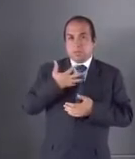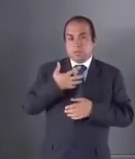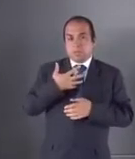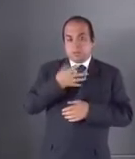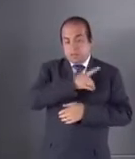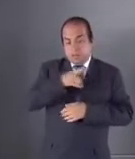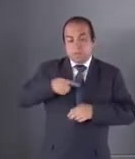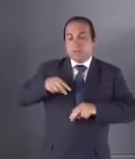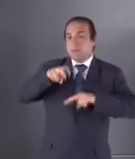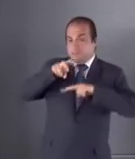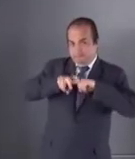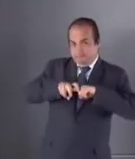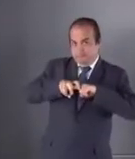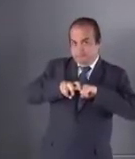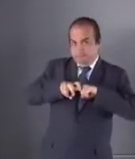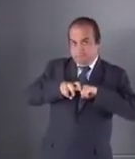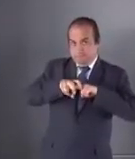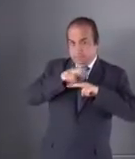sentados.